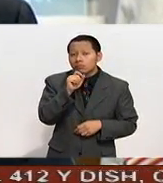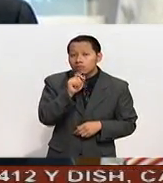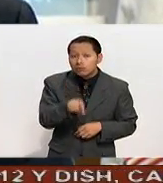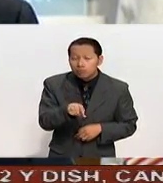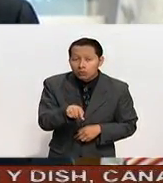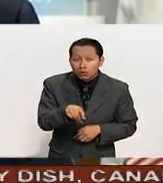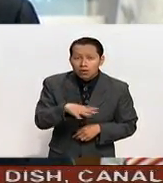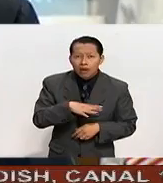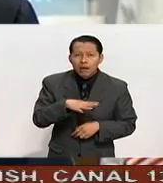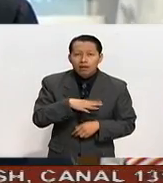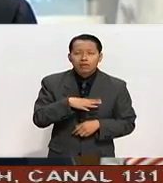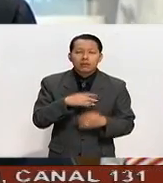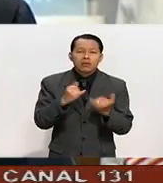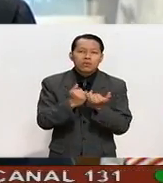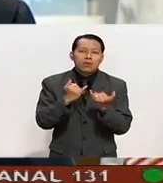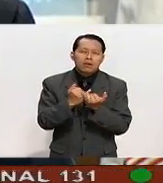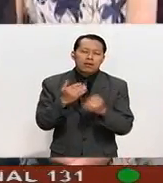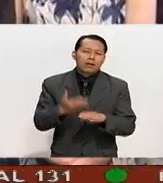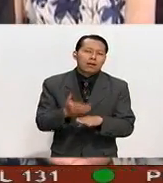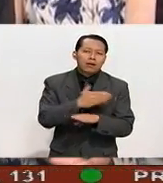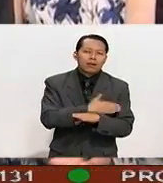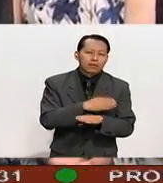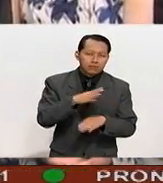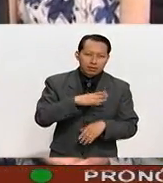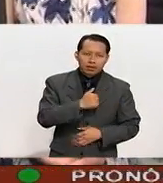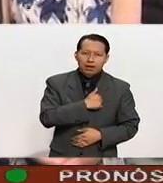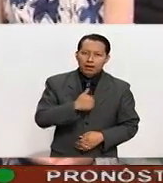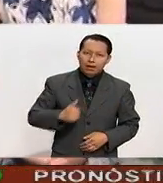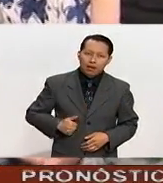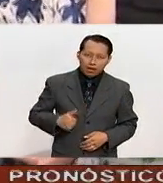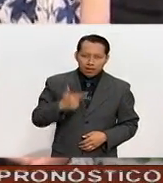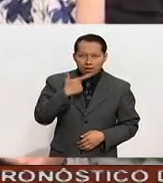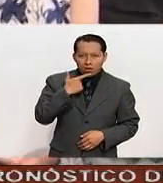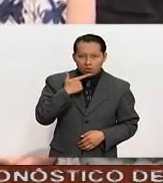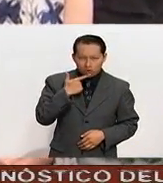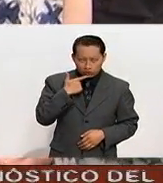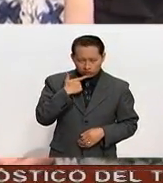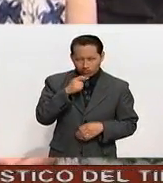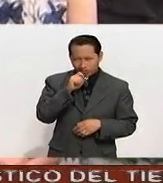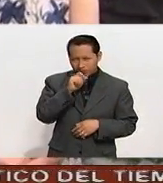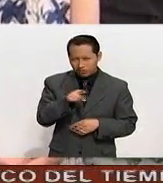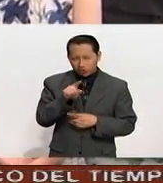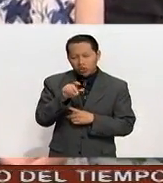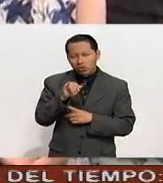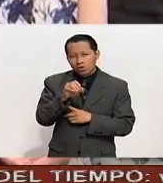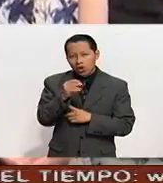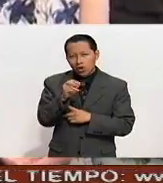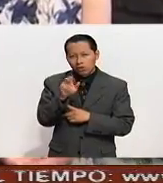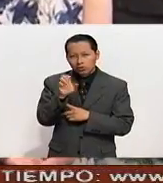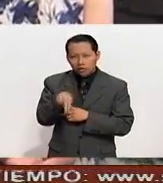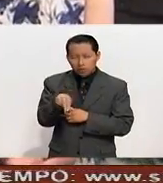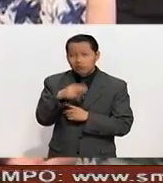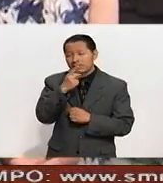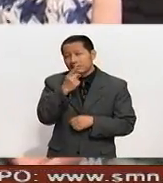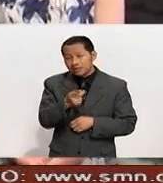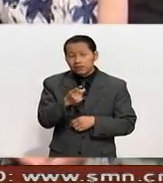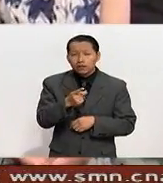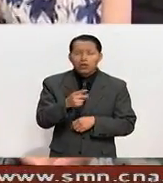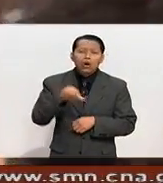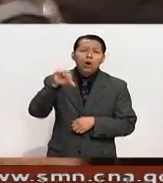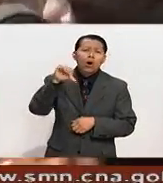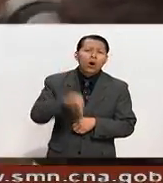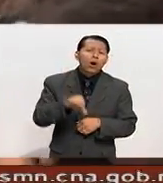que encabeza el anterior alcalde de Londres, Boris Johnson, anunció que suspenderían las campañas por el día de